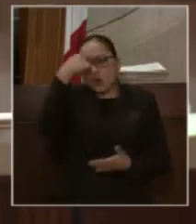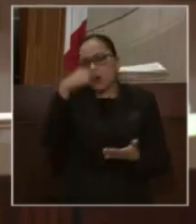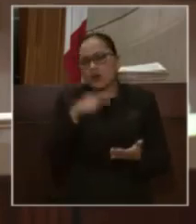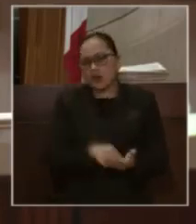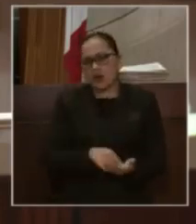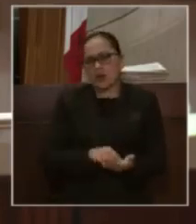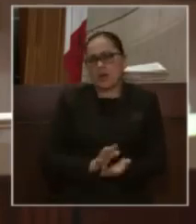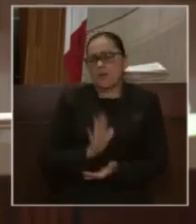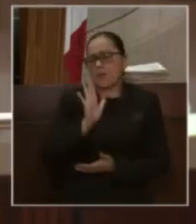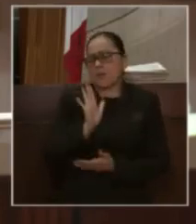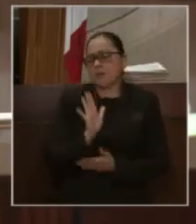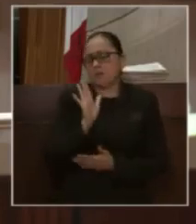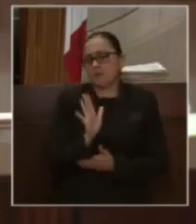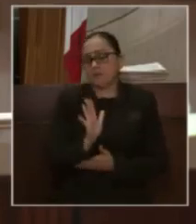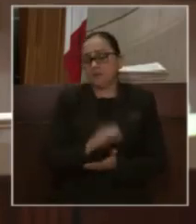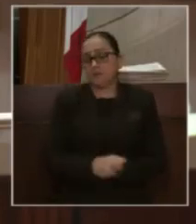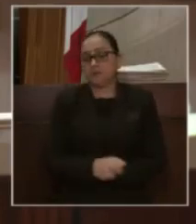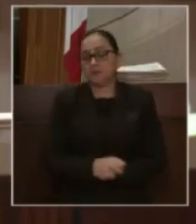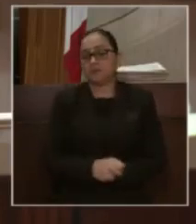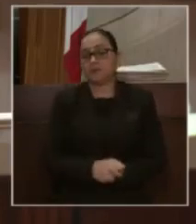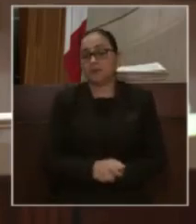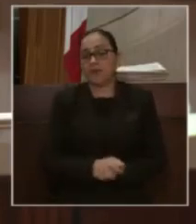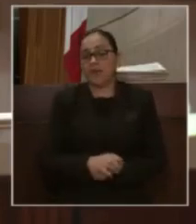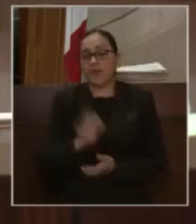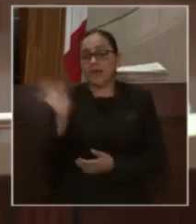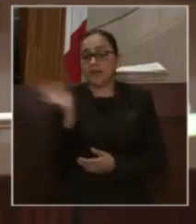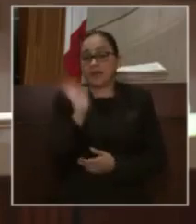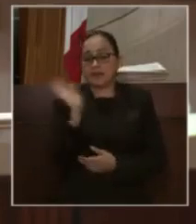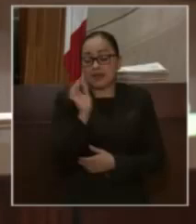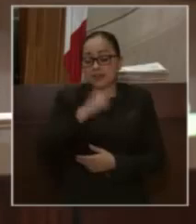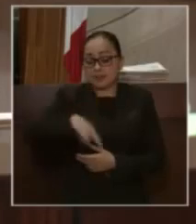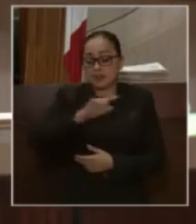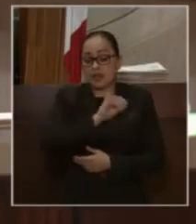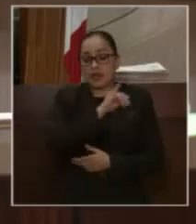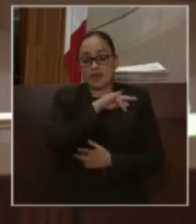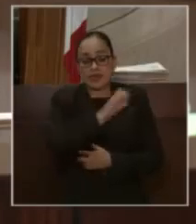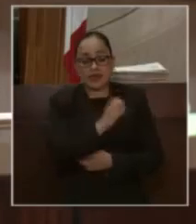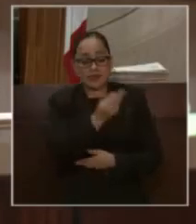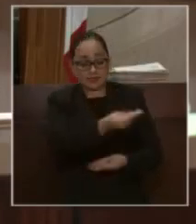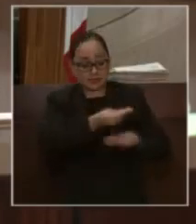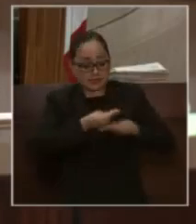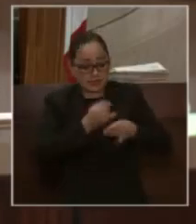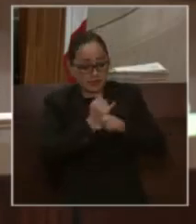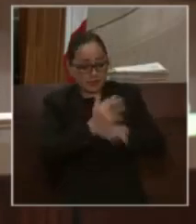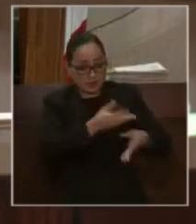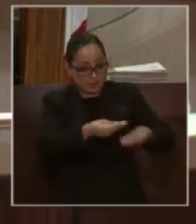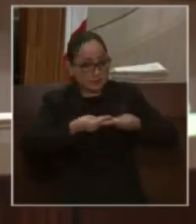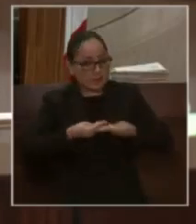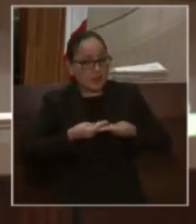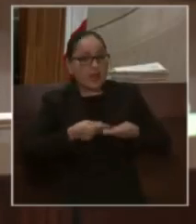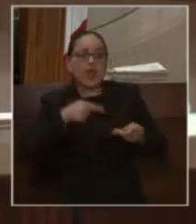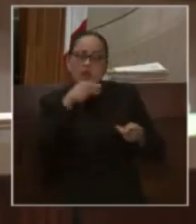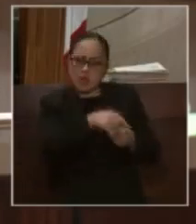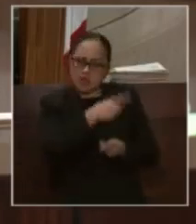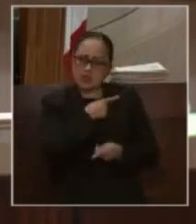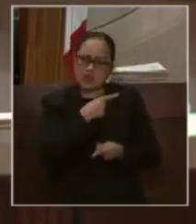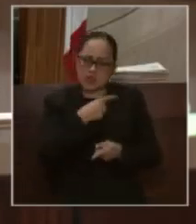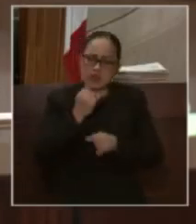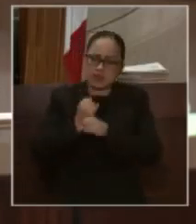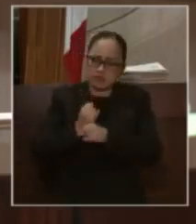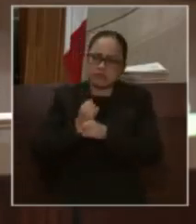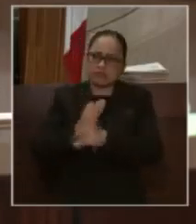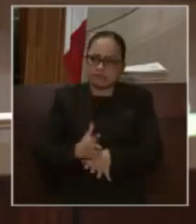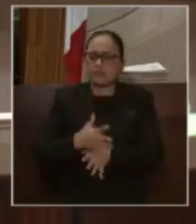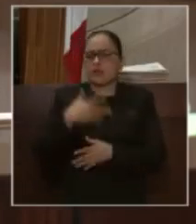que además hubiera sido, en caso de que se le requiriera al Instituto Nacional Electoral esa información, pues hubiera sido información